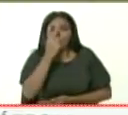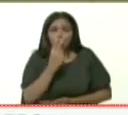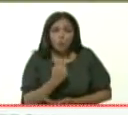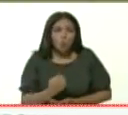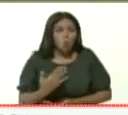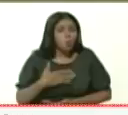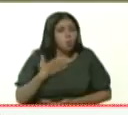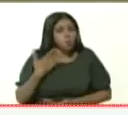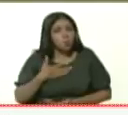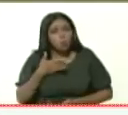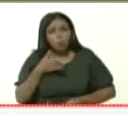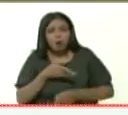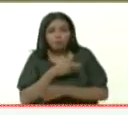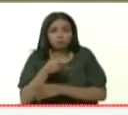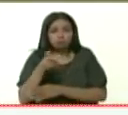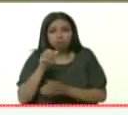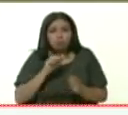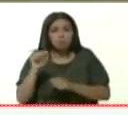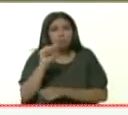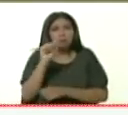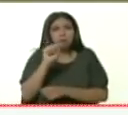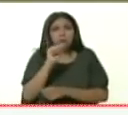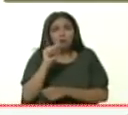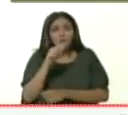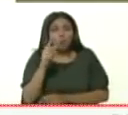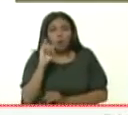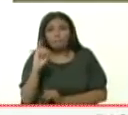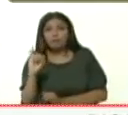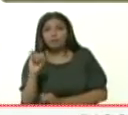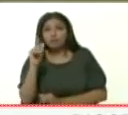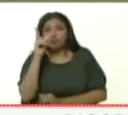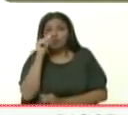pobrecito, que andaba por ahí con su camioneta, y como es